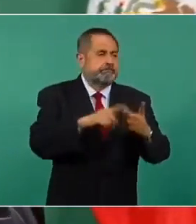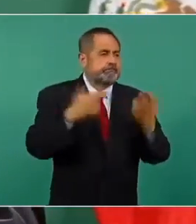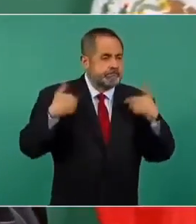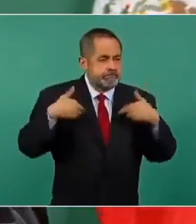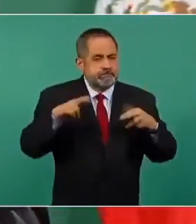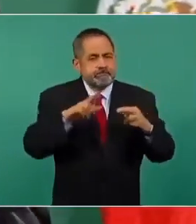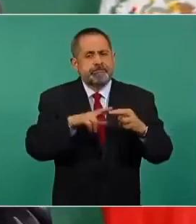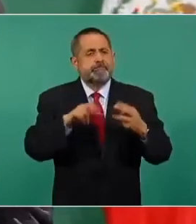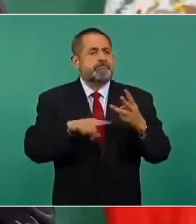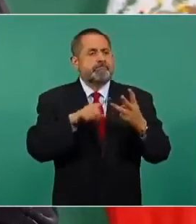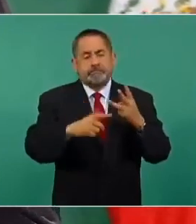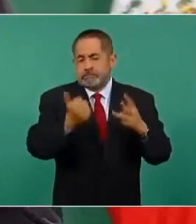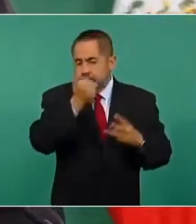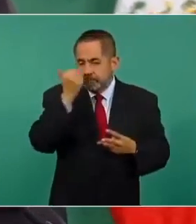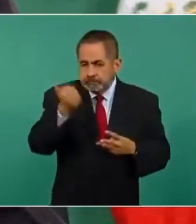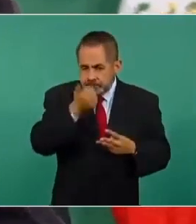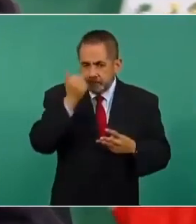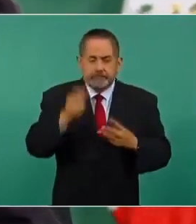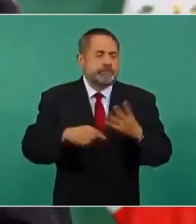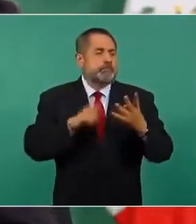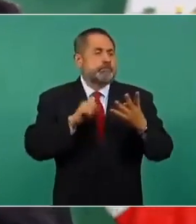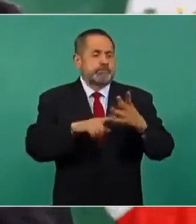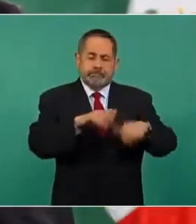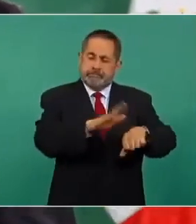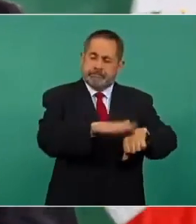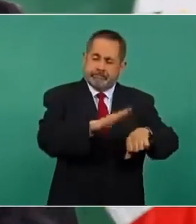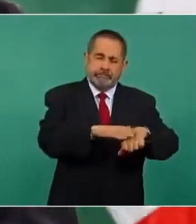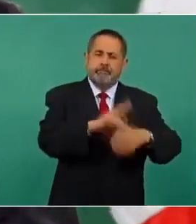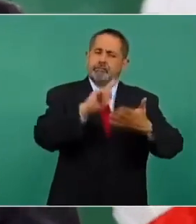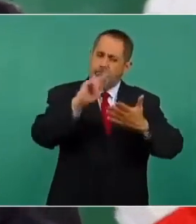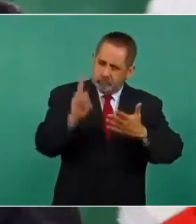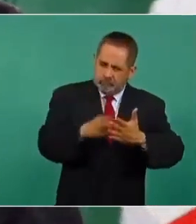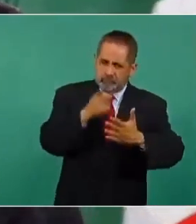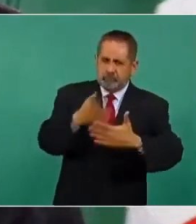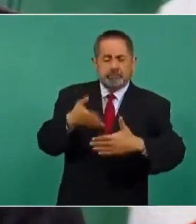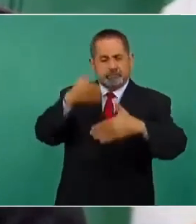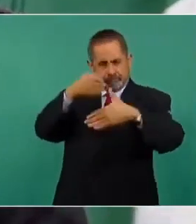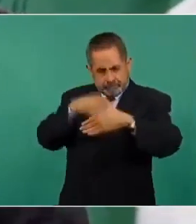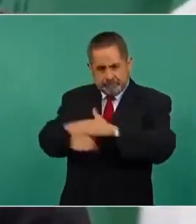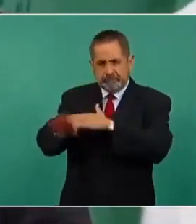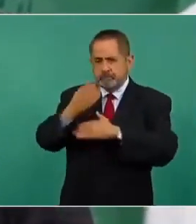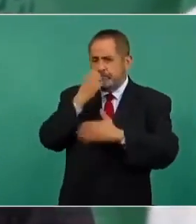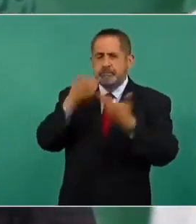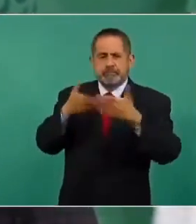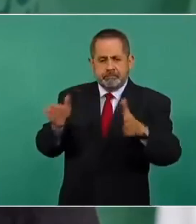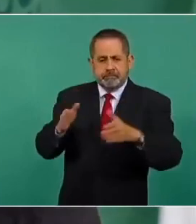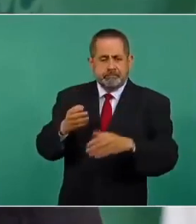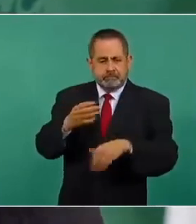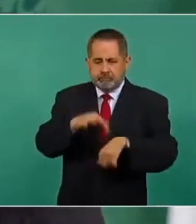maestros, alumnos, para el regreso a clases presenciales.